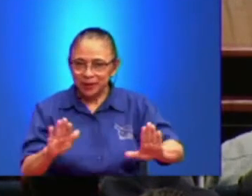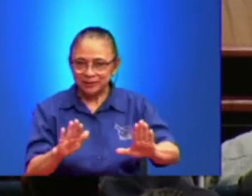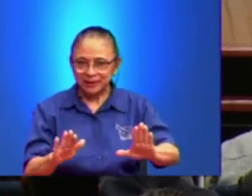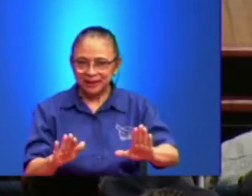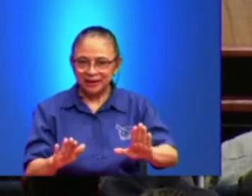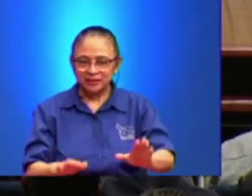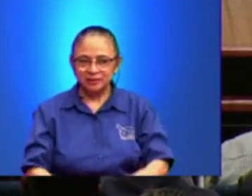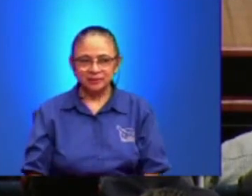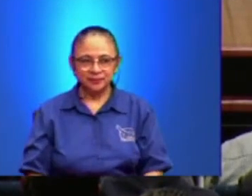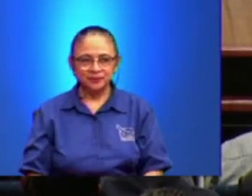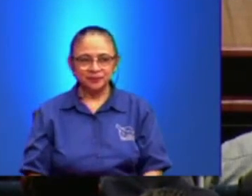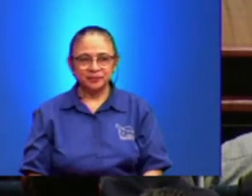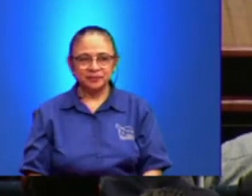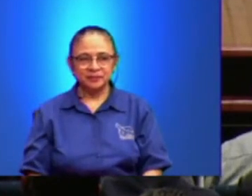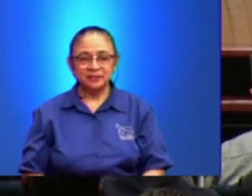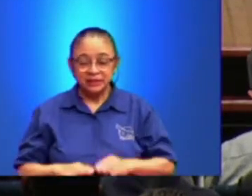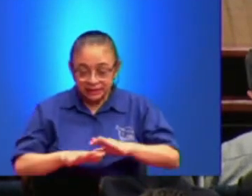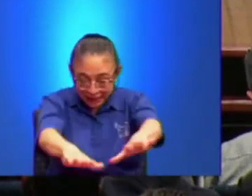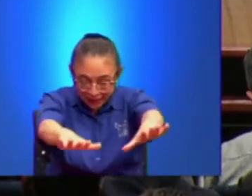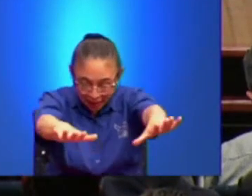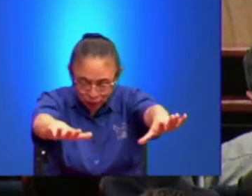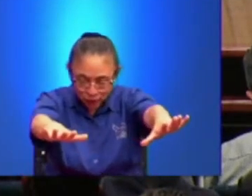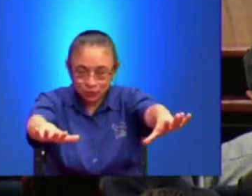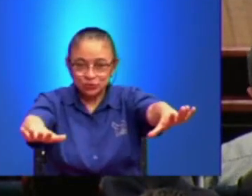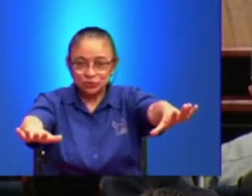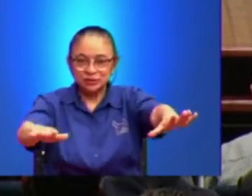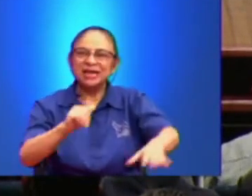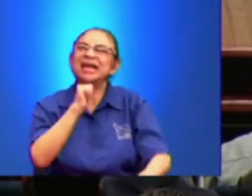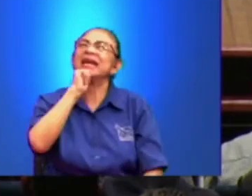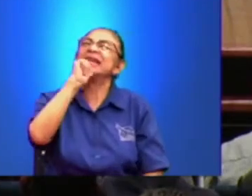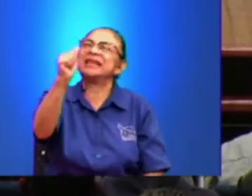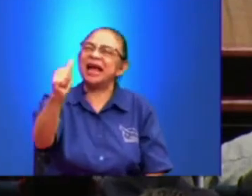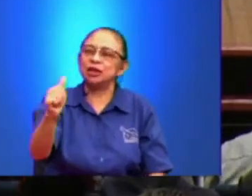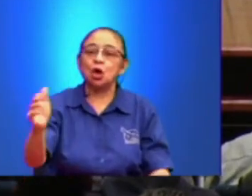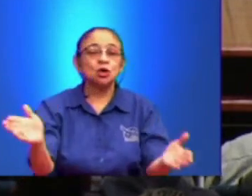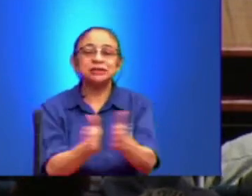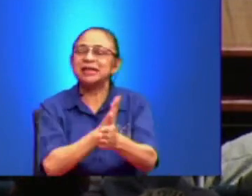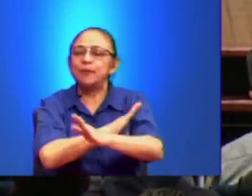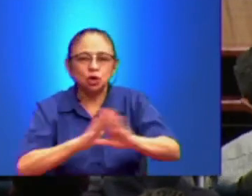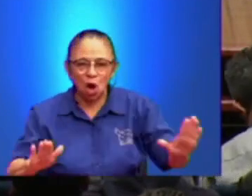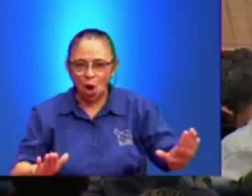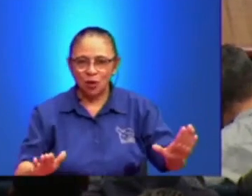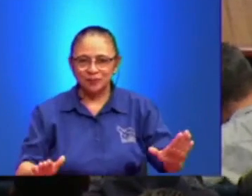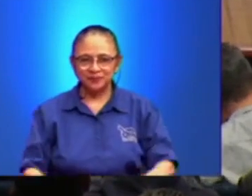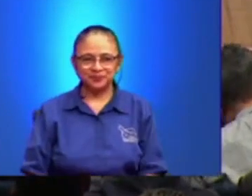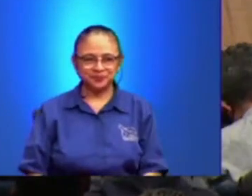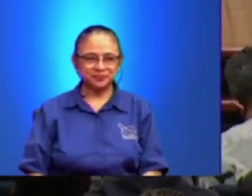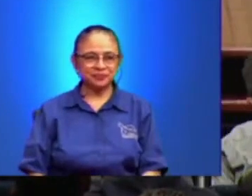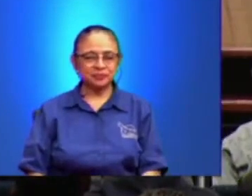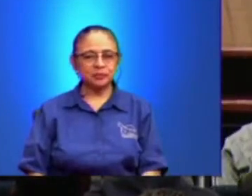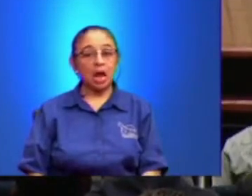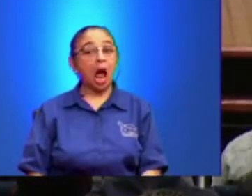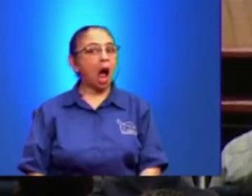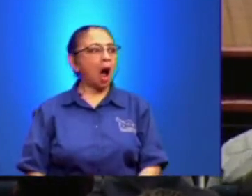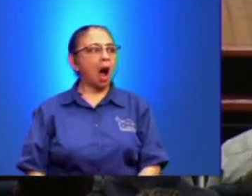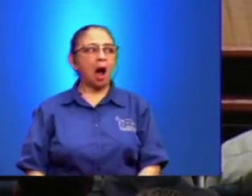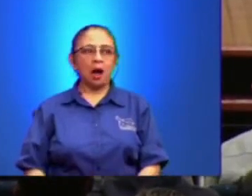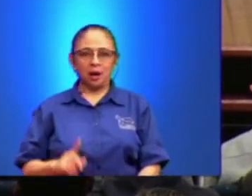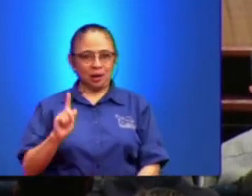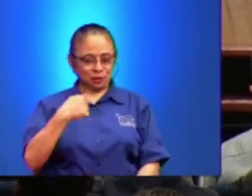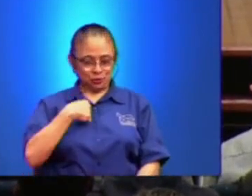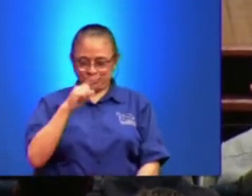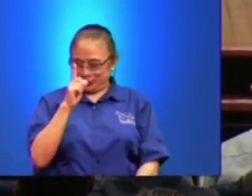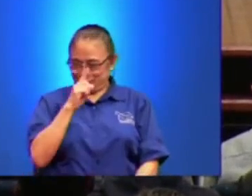tirándose al suelo y gritando se murió un hombre